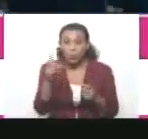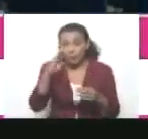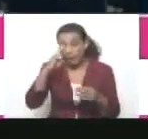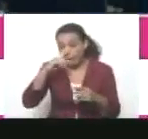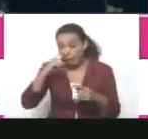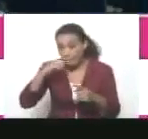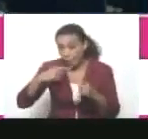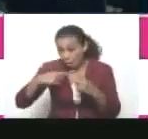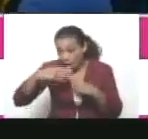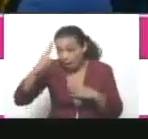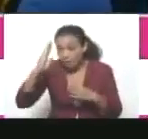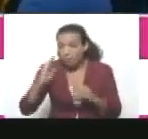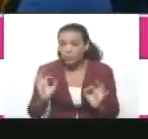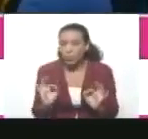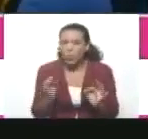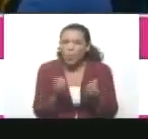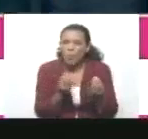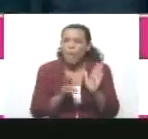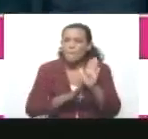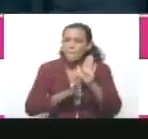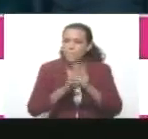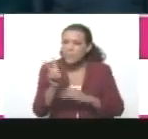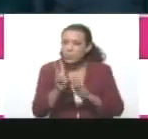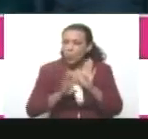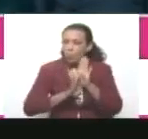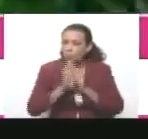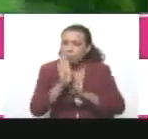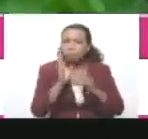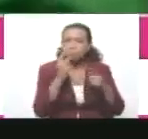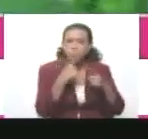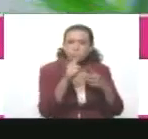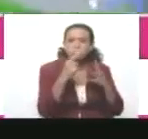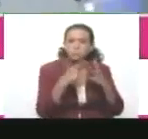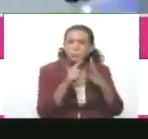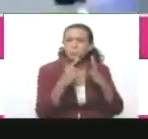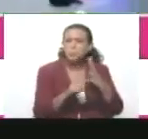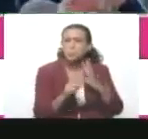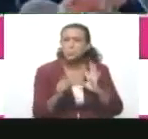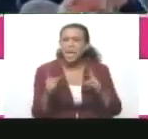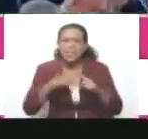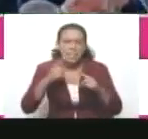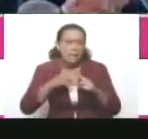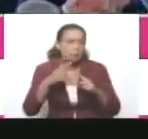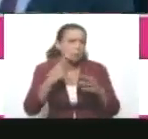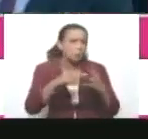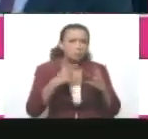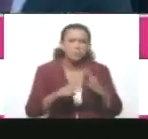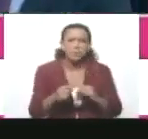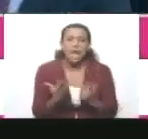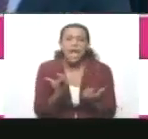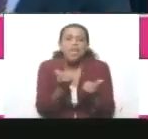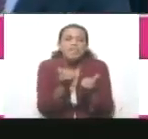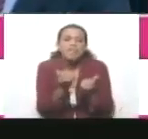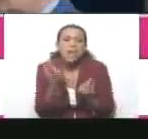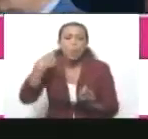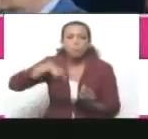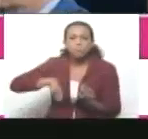años cómo Venezuela va a ir diversificando sus exportaciones. ¿Y ese dinero para qué es?